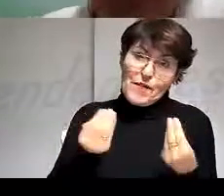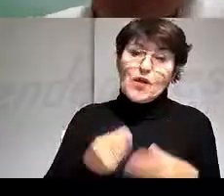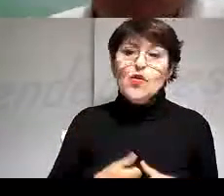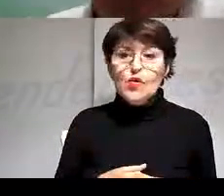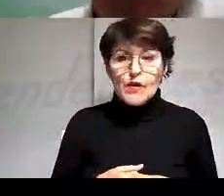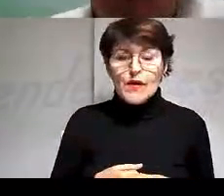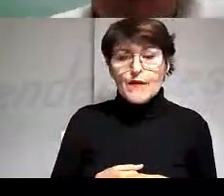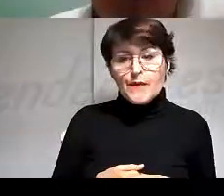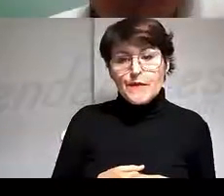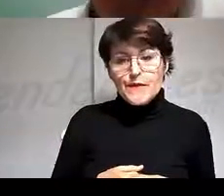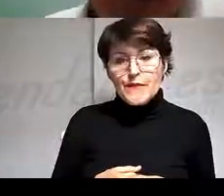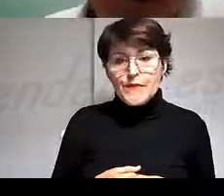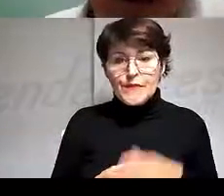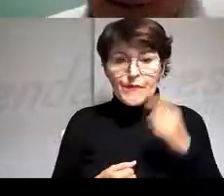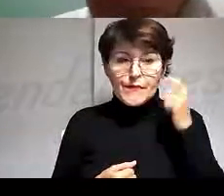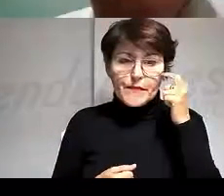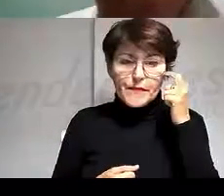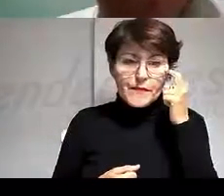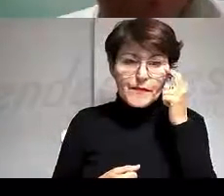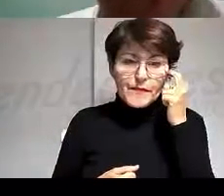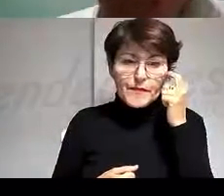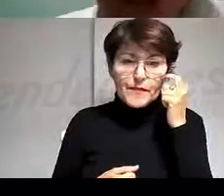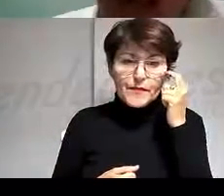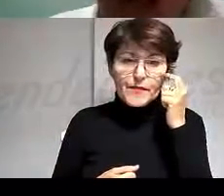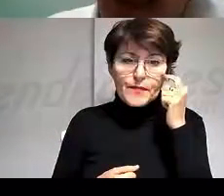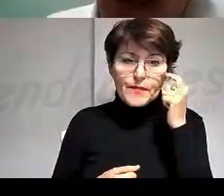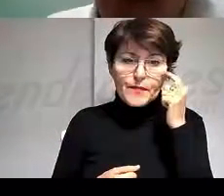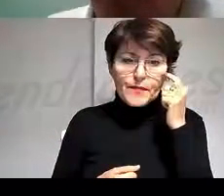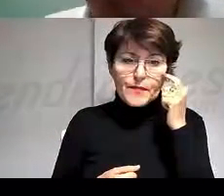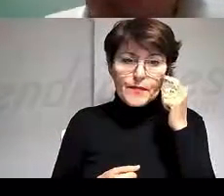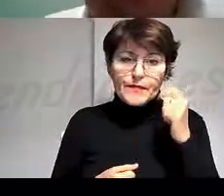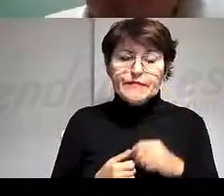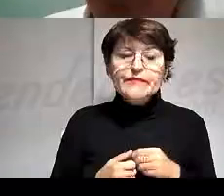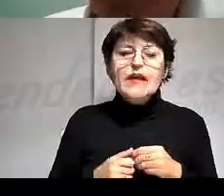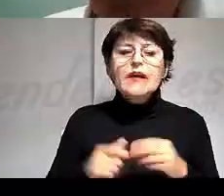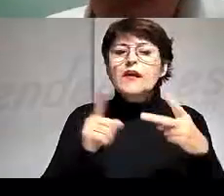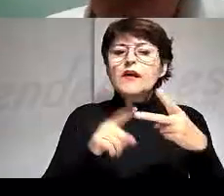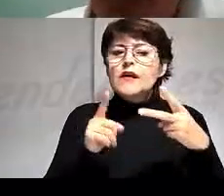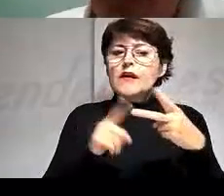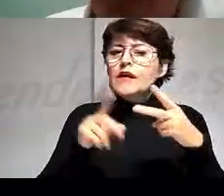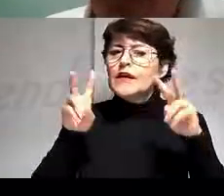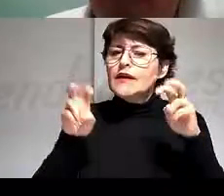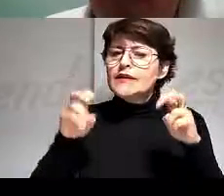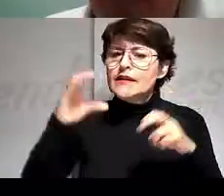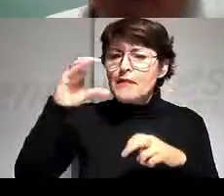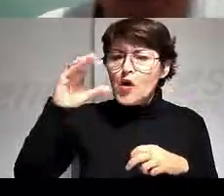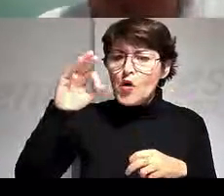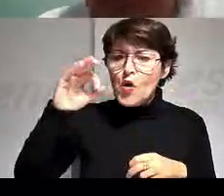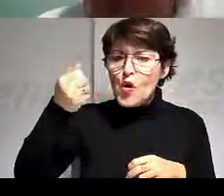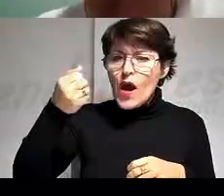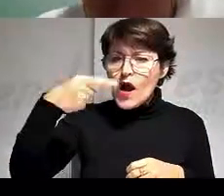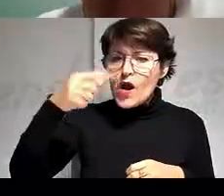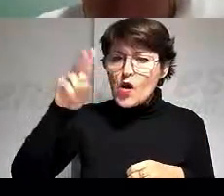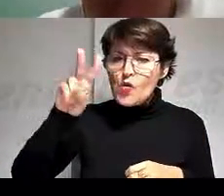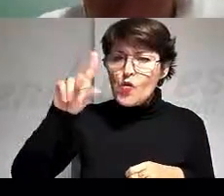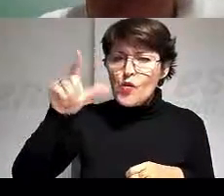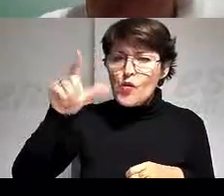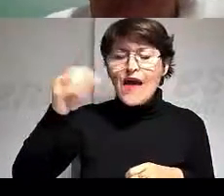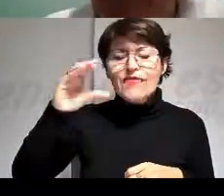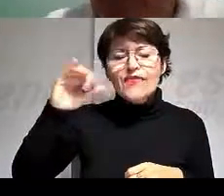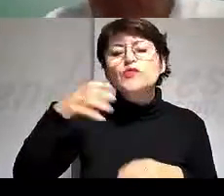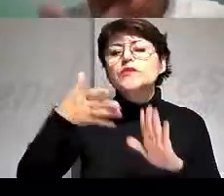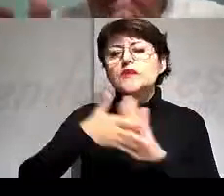función de motor de la circulación. A nivel de coagulación, conseguimos una sangre más